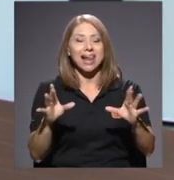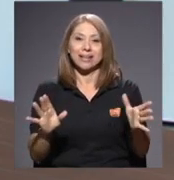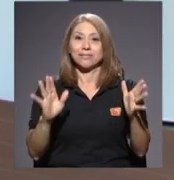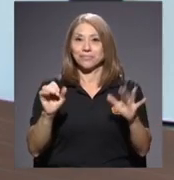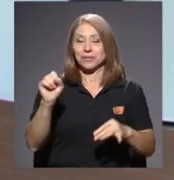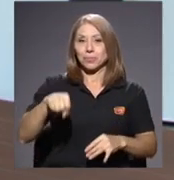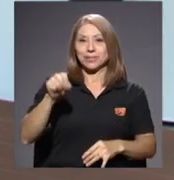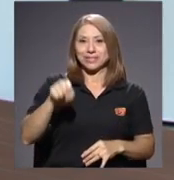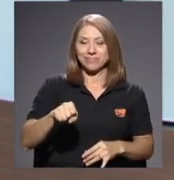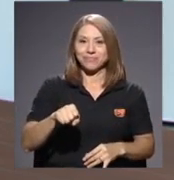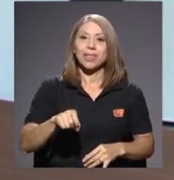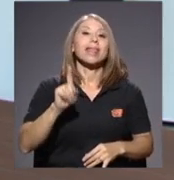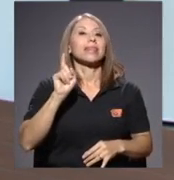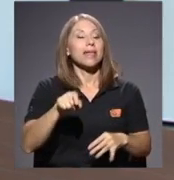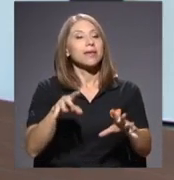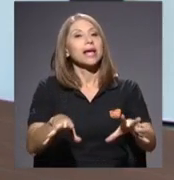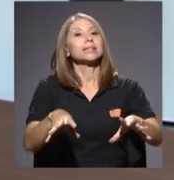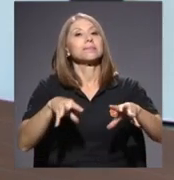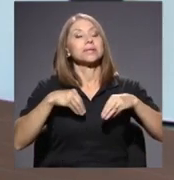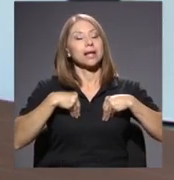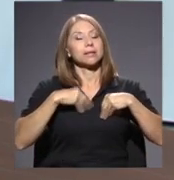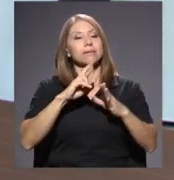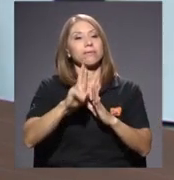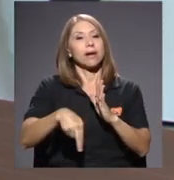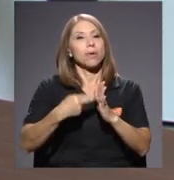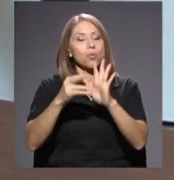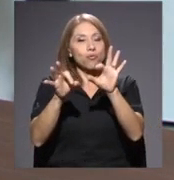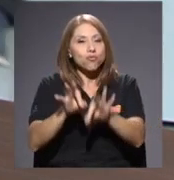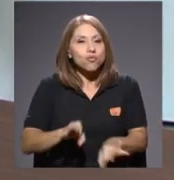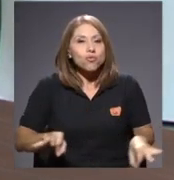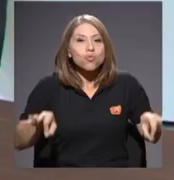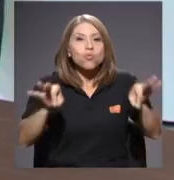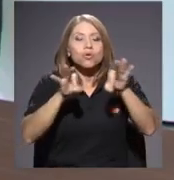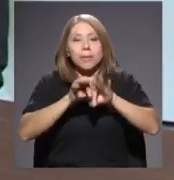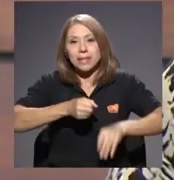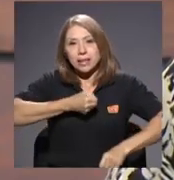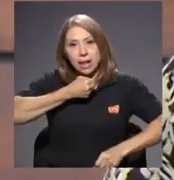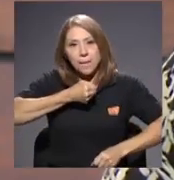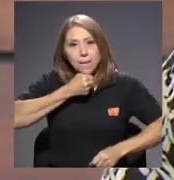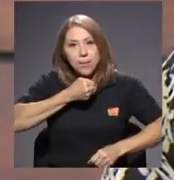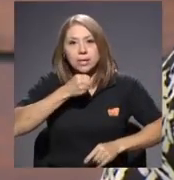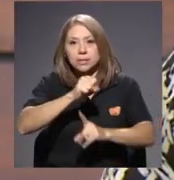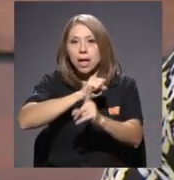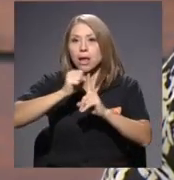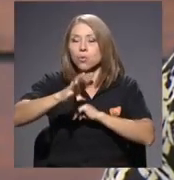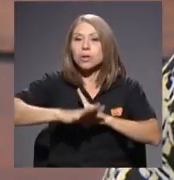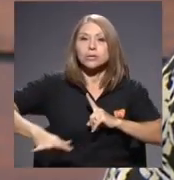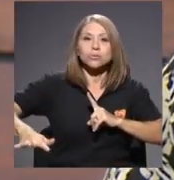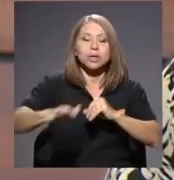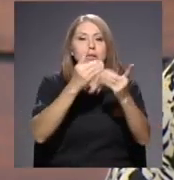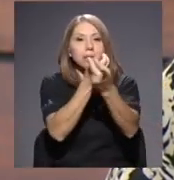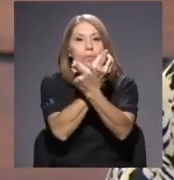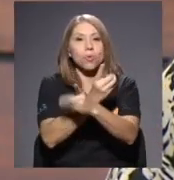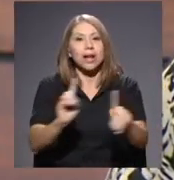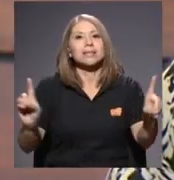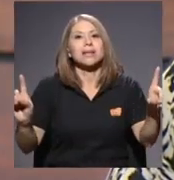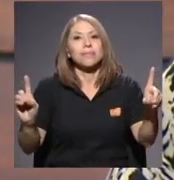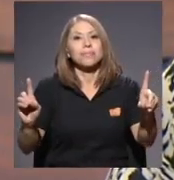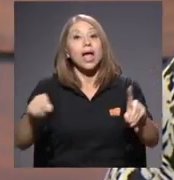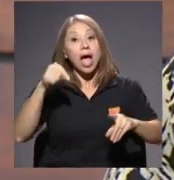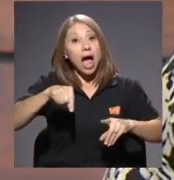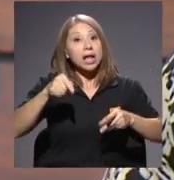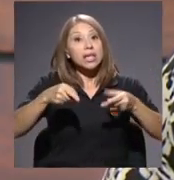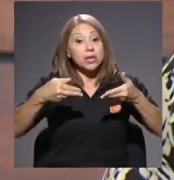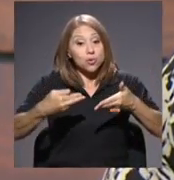importante rescatar este papel fundamental de la prensa en una sociedad democrática. Aquí la erupción de nuevos medios